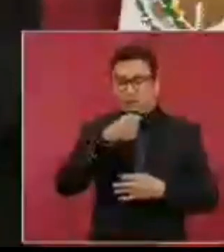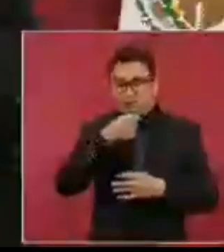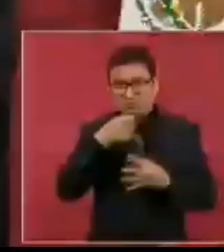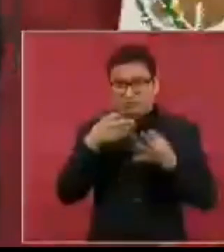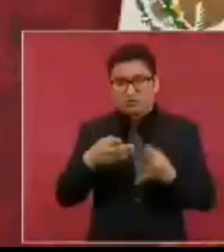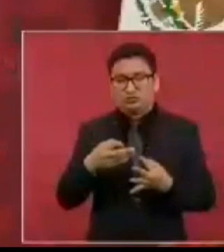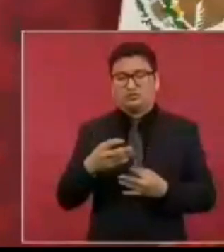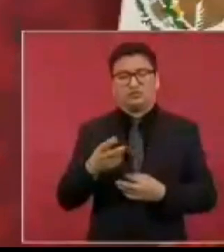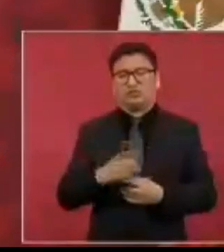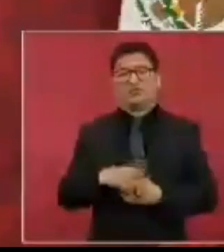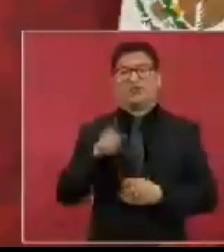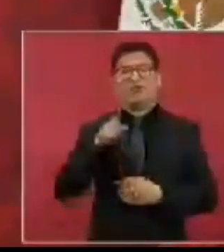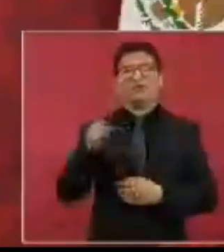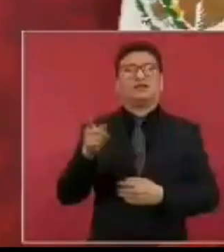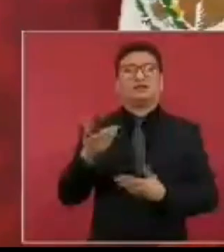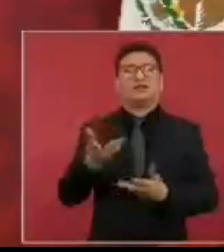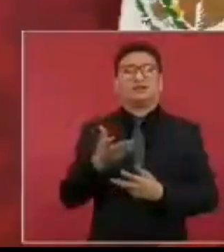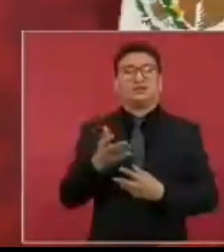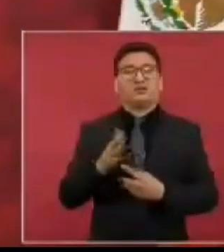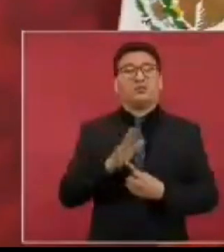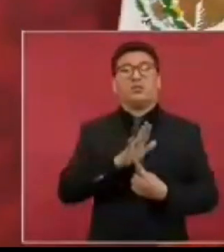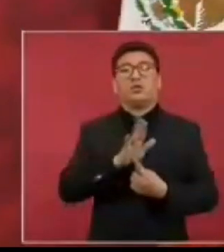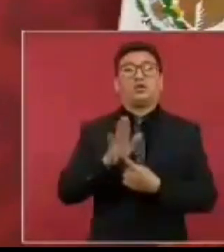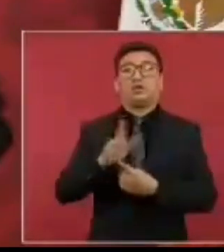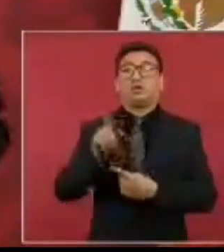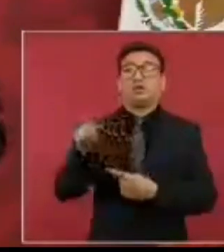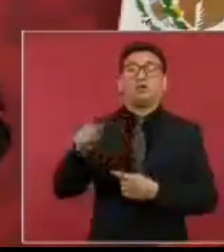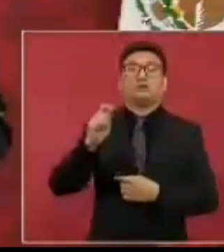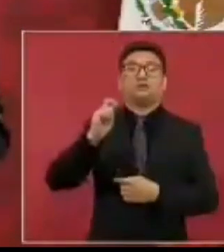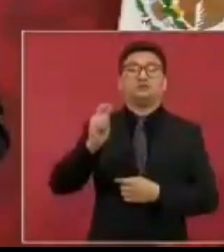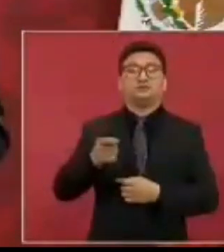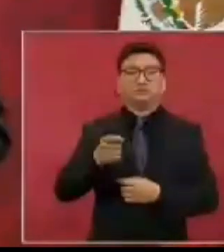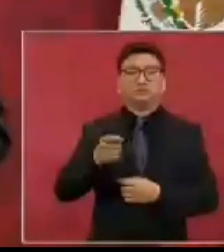Están mostrando que son medios